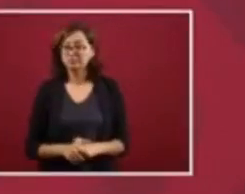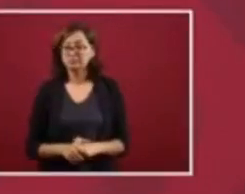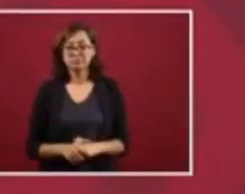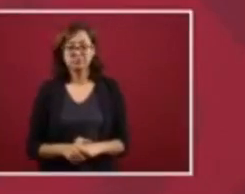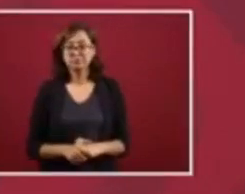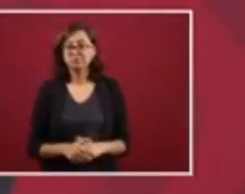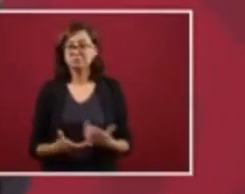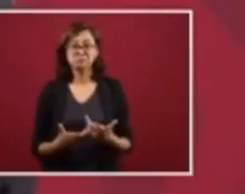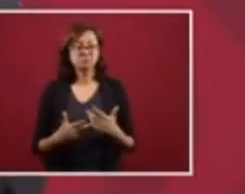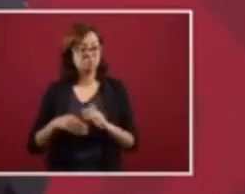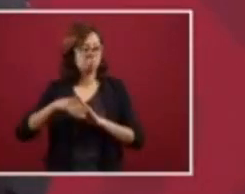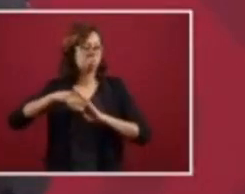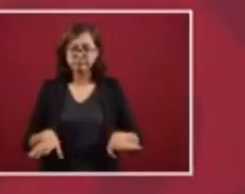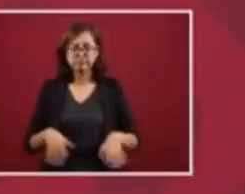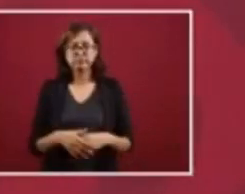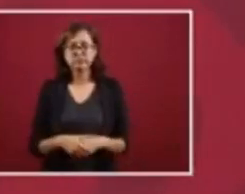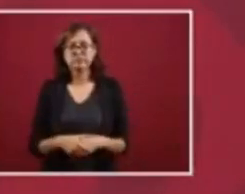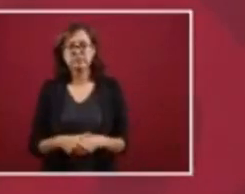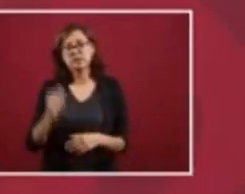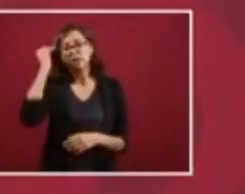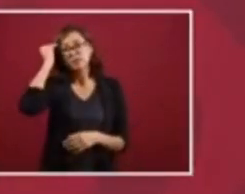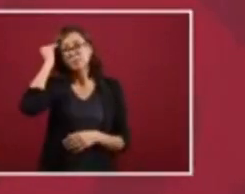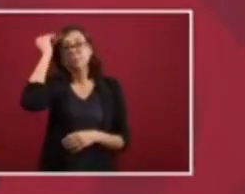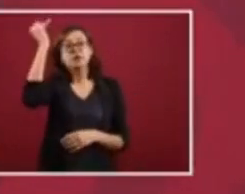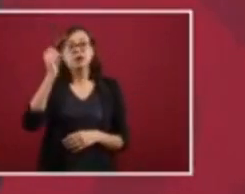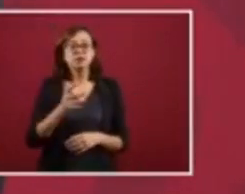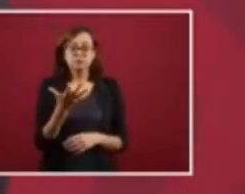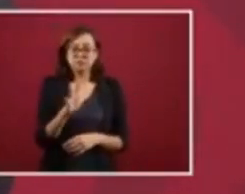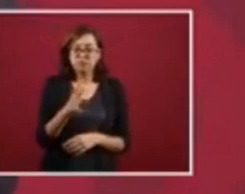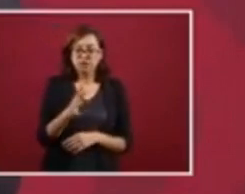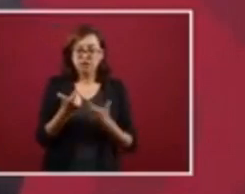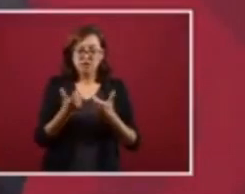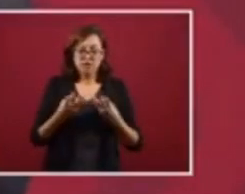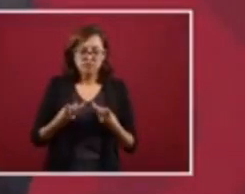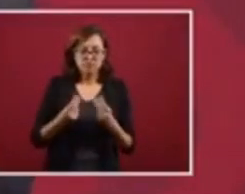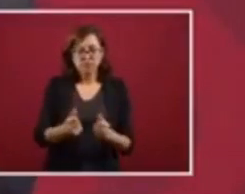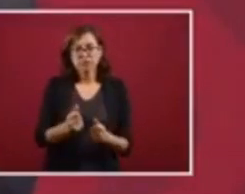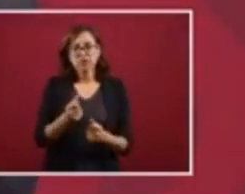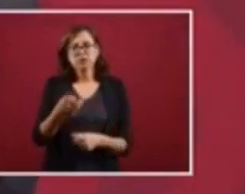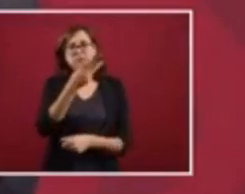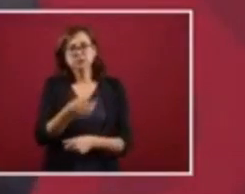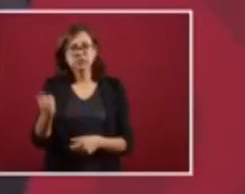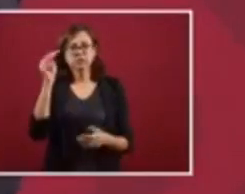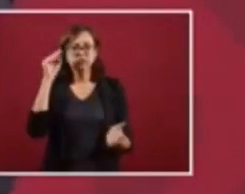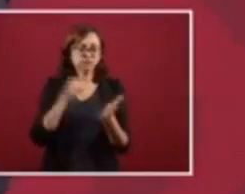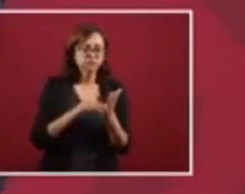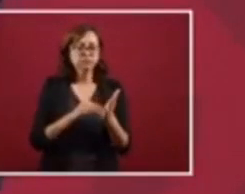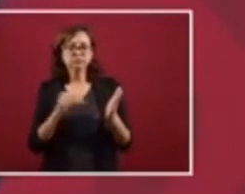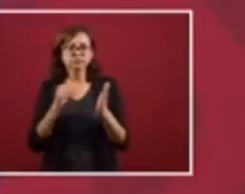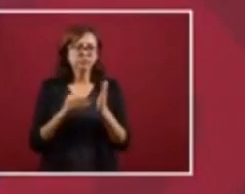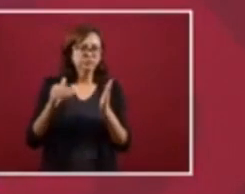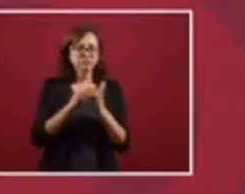ir al despeñadero. Imagínense, tenían estimado que iba a costar 300,000 millones.